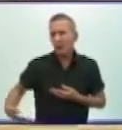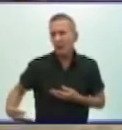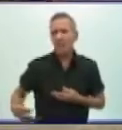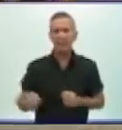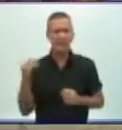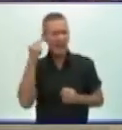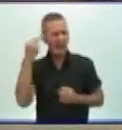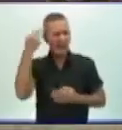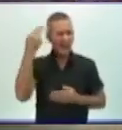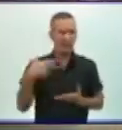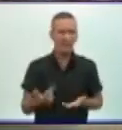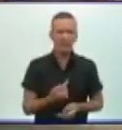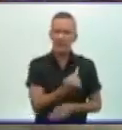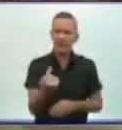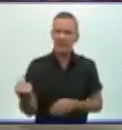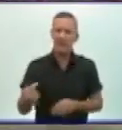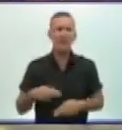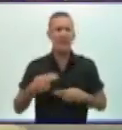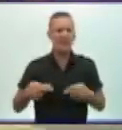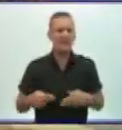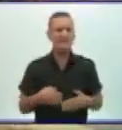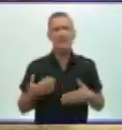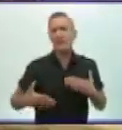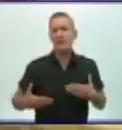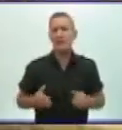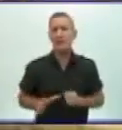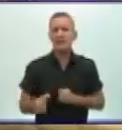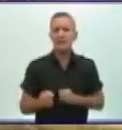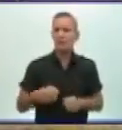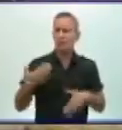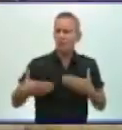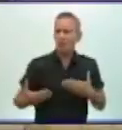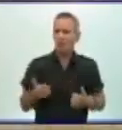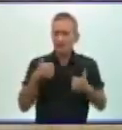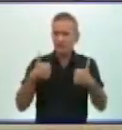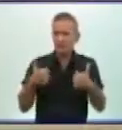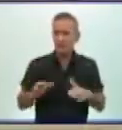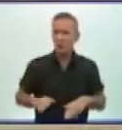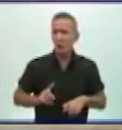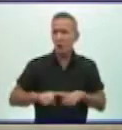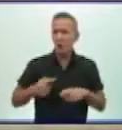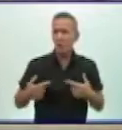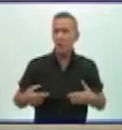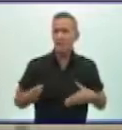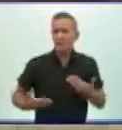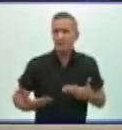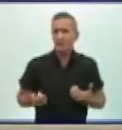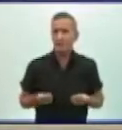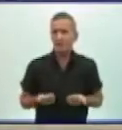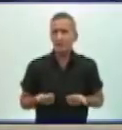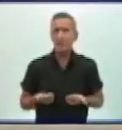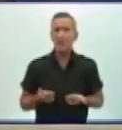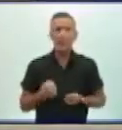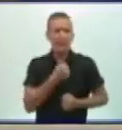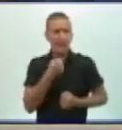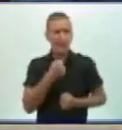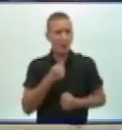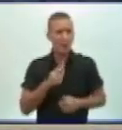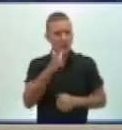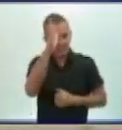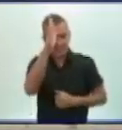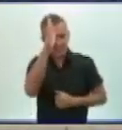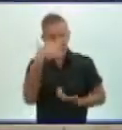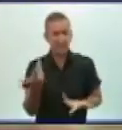para poder realizar esa actividad y todos poder participar bien. Porque si mi participación consiste en que yo cante en el matutino y yo no sé